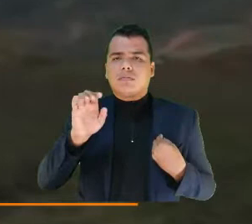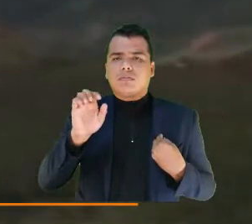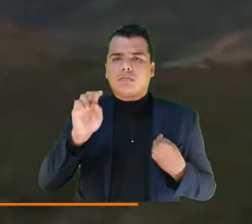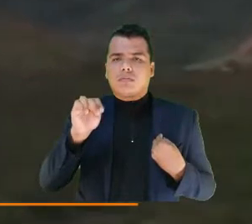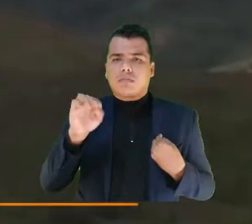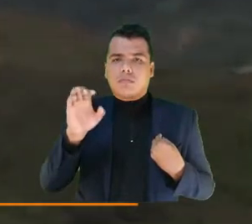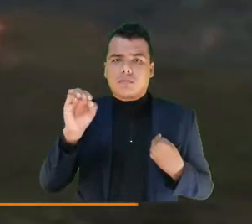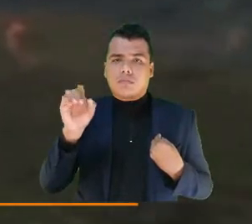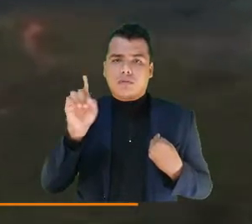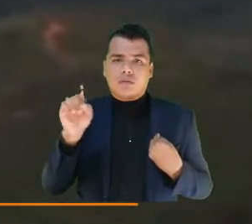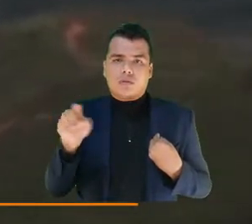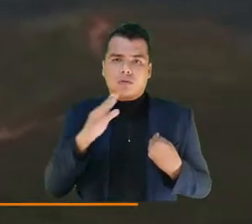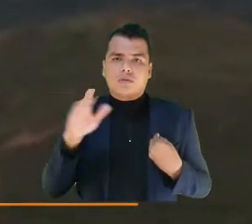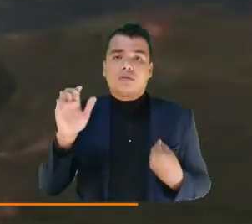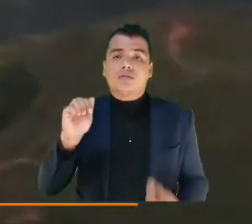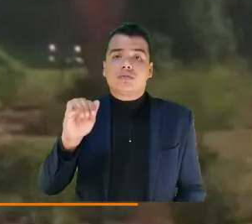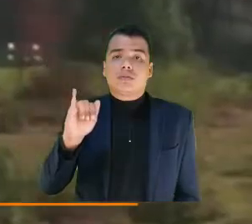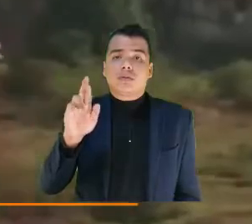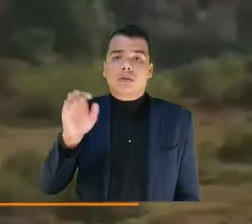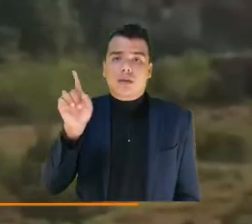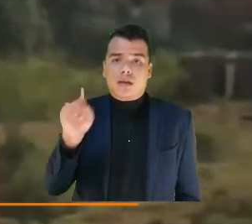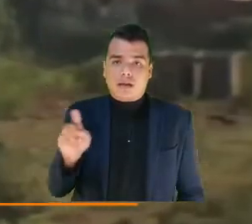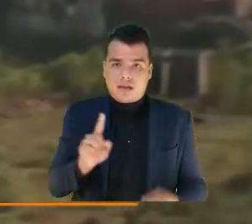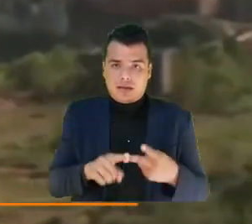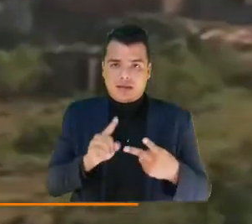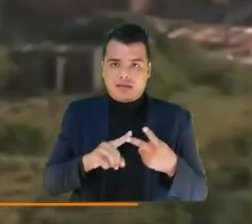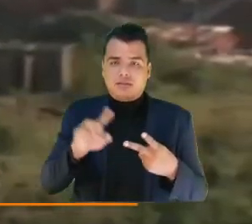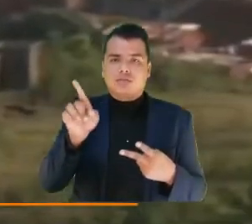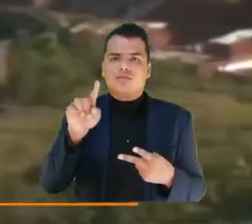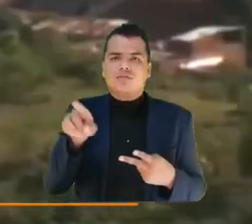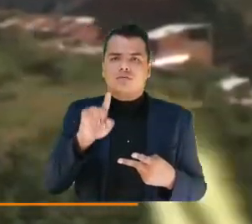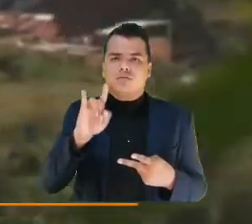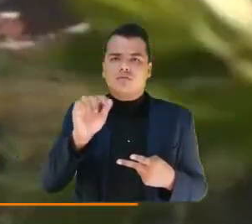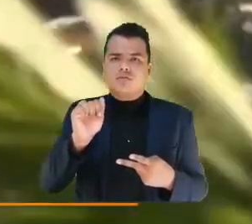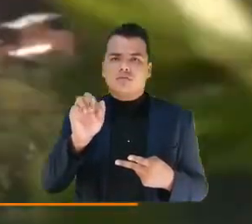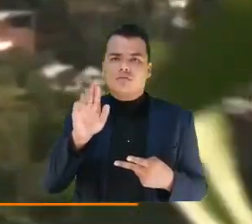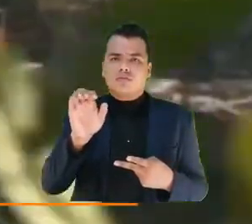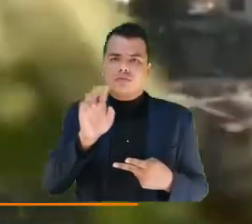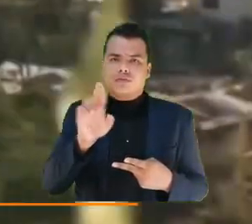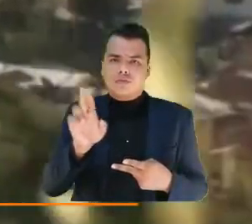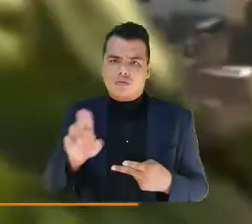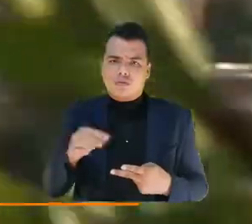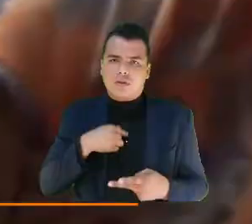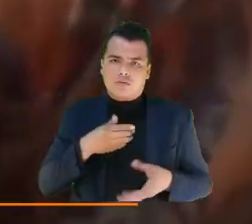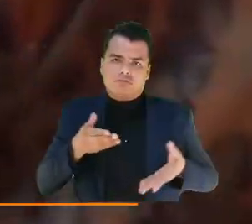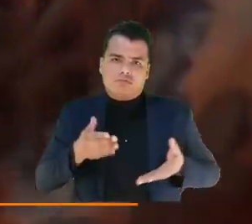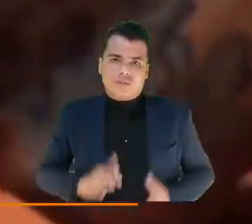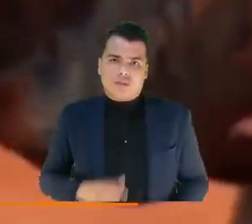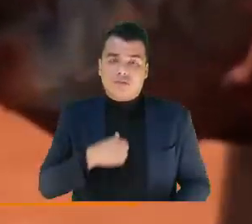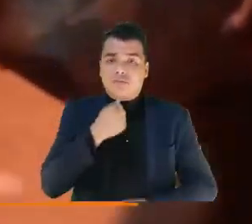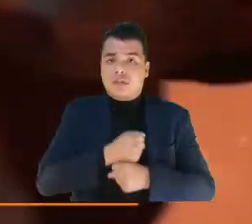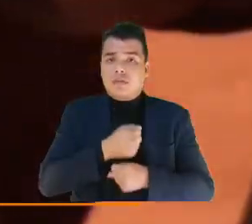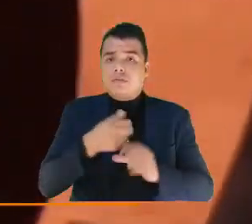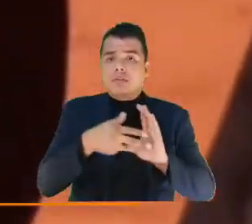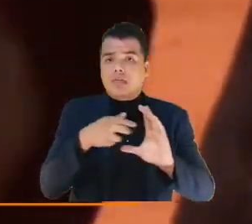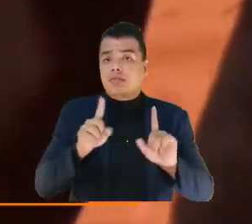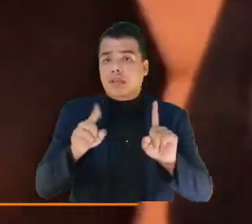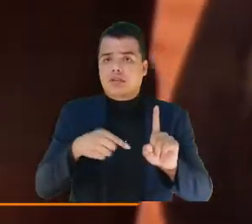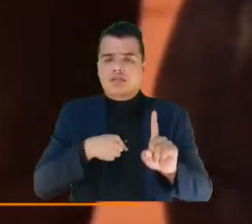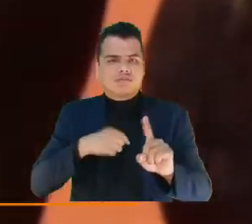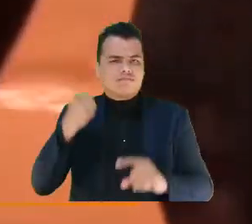pues después Suárez, municipio nuevo en el departamento del Cauca. Entonces de ahí vengo y pues más que una minera, soy una